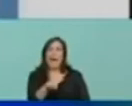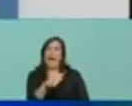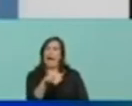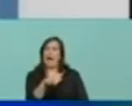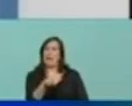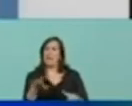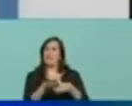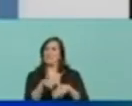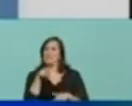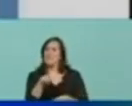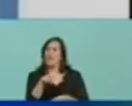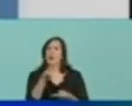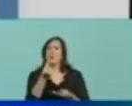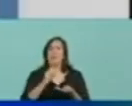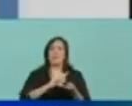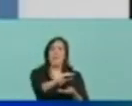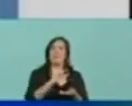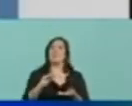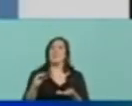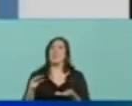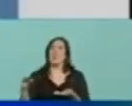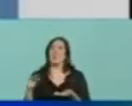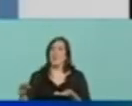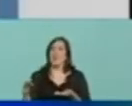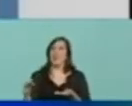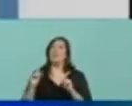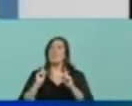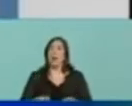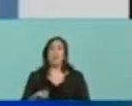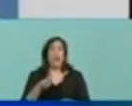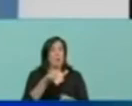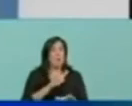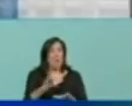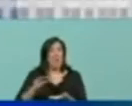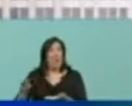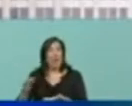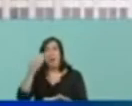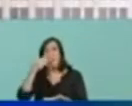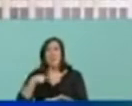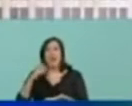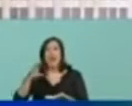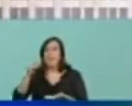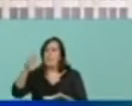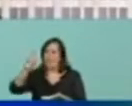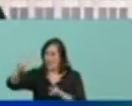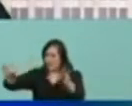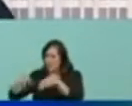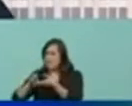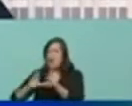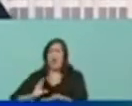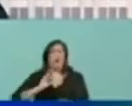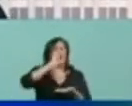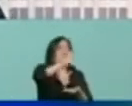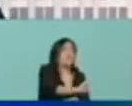exactamente en la distribución de dividendos y en la no inversión las claves de por qué hoy tenemos que estar